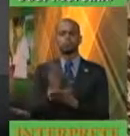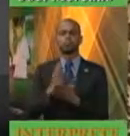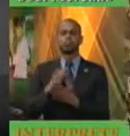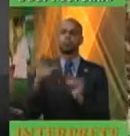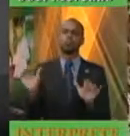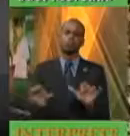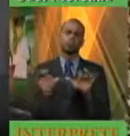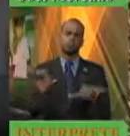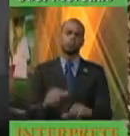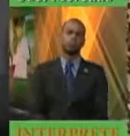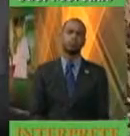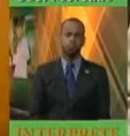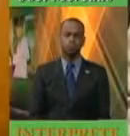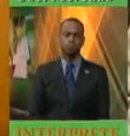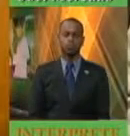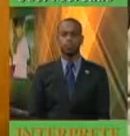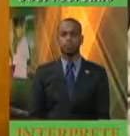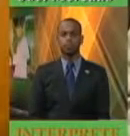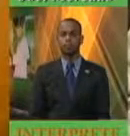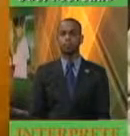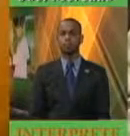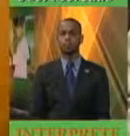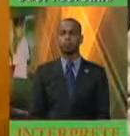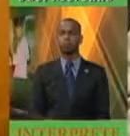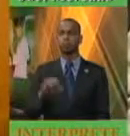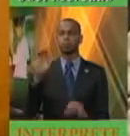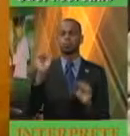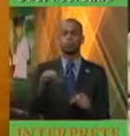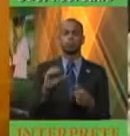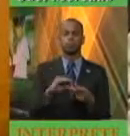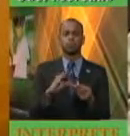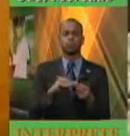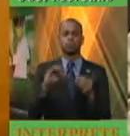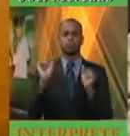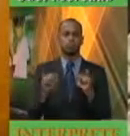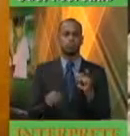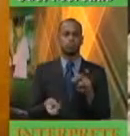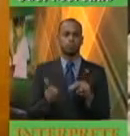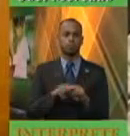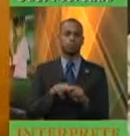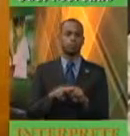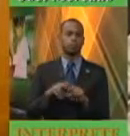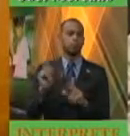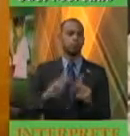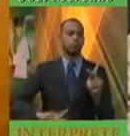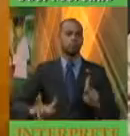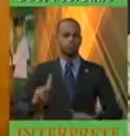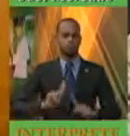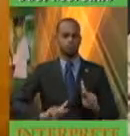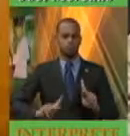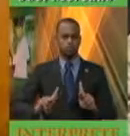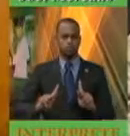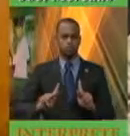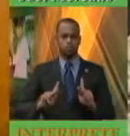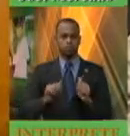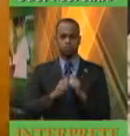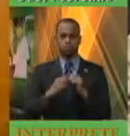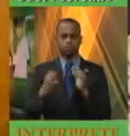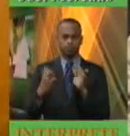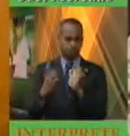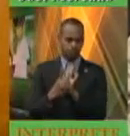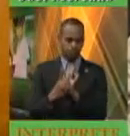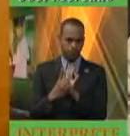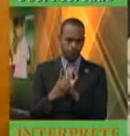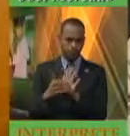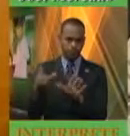próximas elecciones. Podemos decir que esta vez aumentó la cantidad de personas con algún